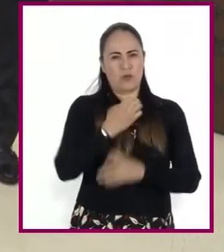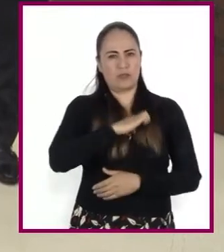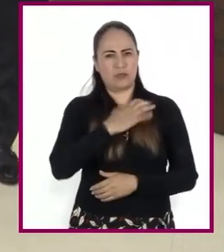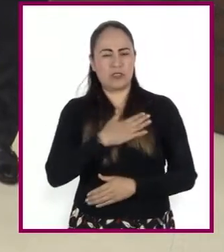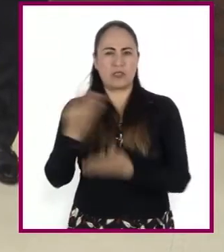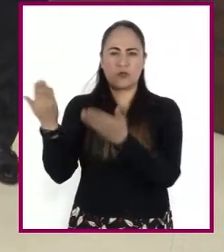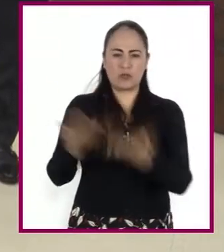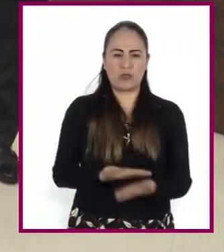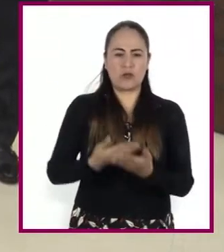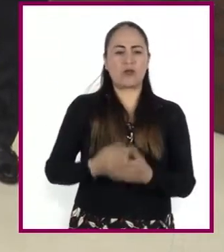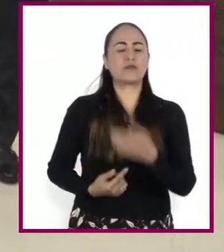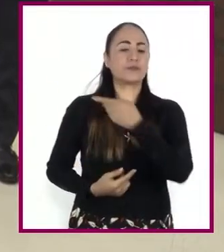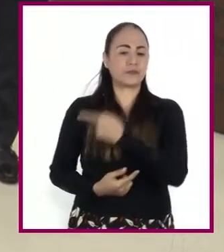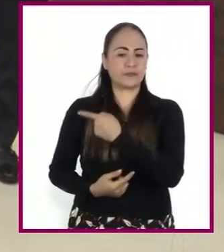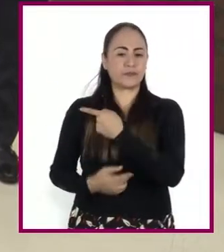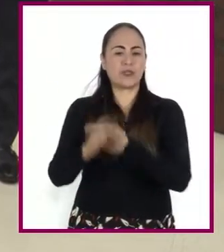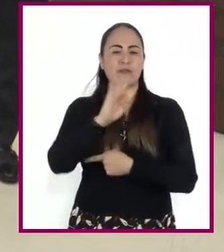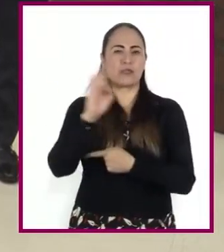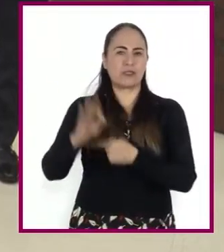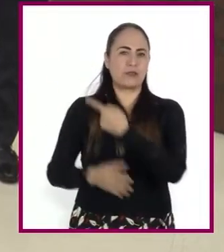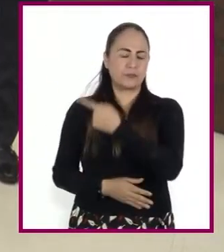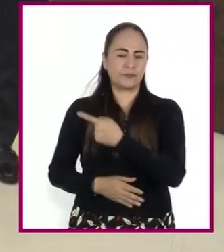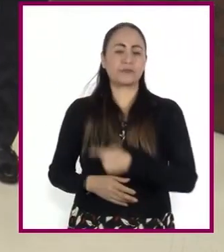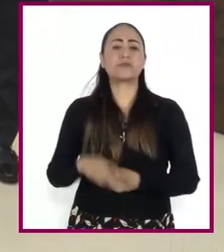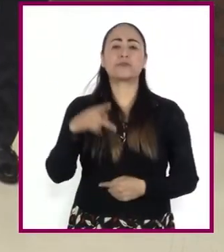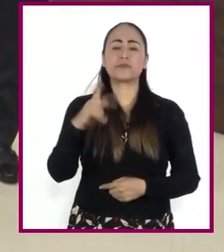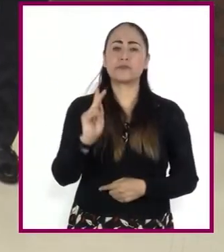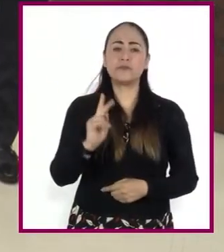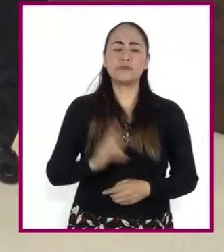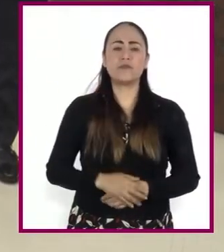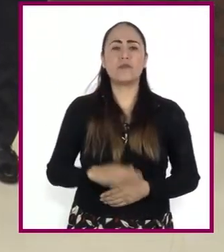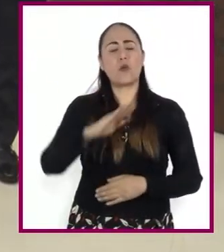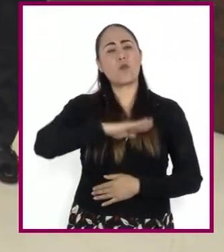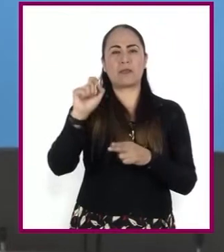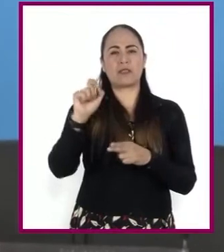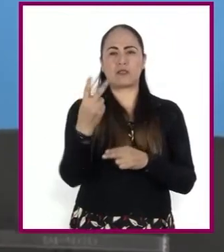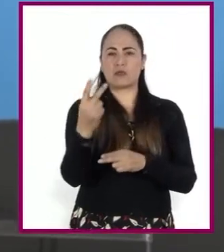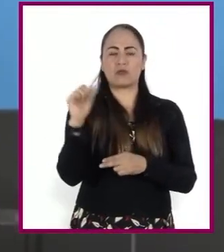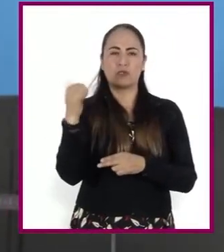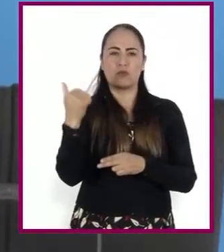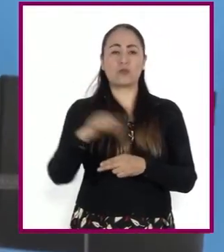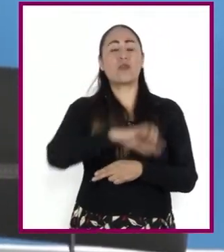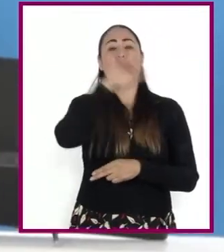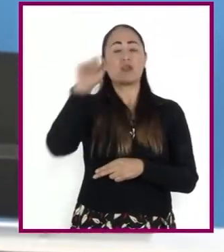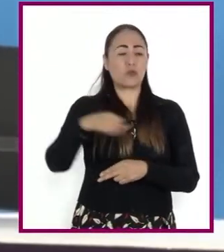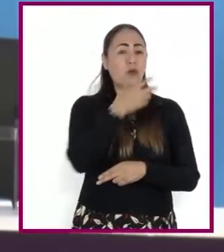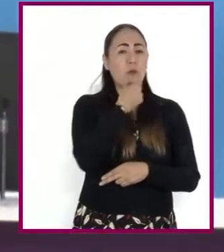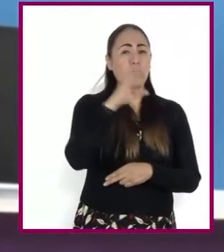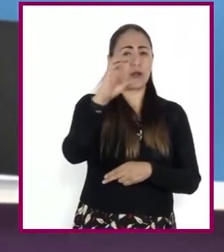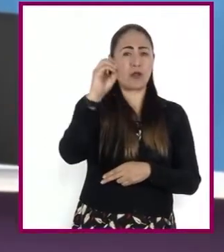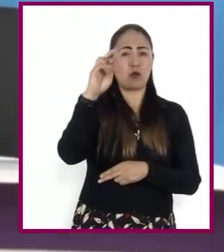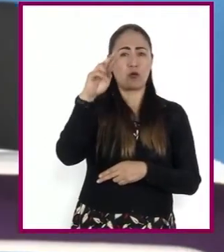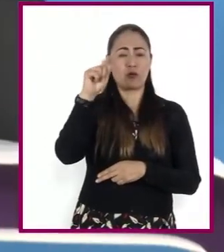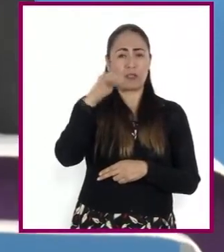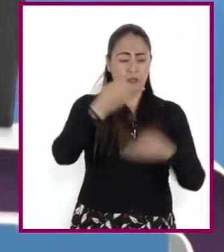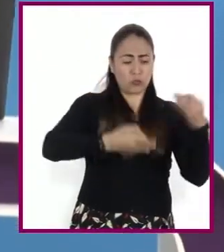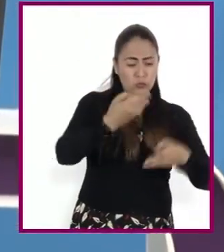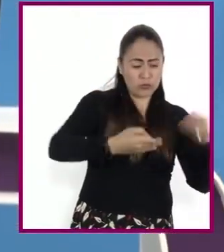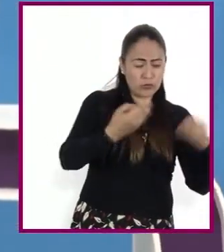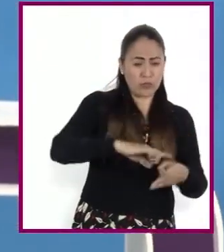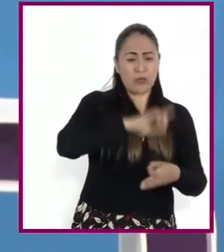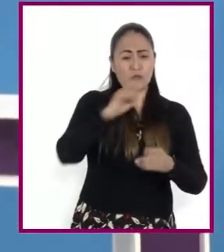Debido a los tiempos de traslado de Veracruz a España y viceversa, este juicio tardó un tiempo en realizarse, por lo